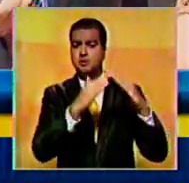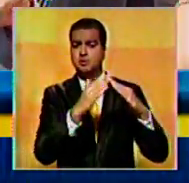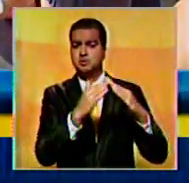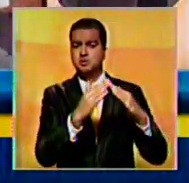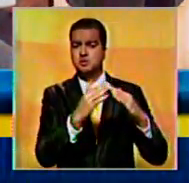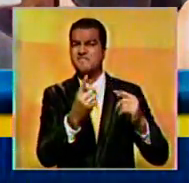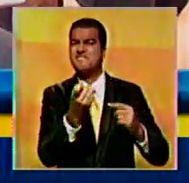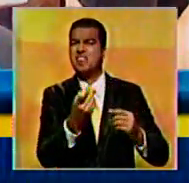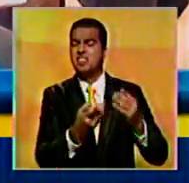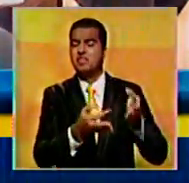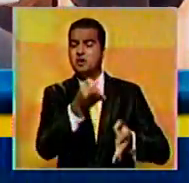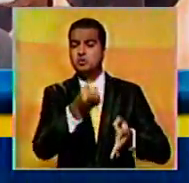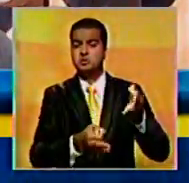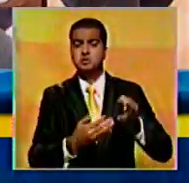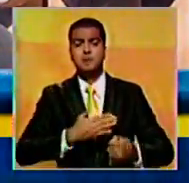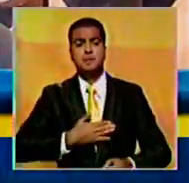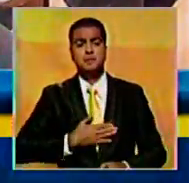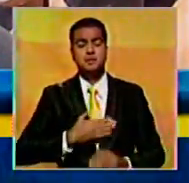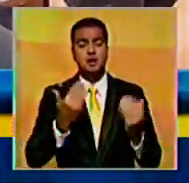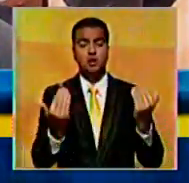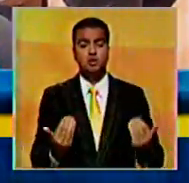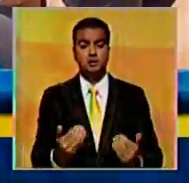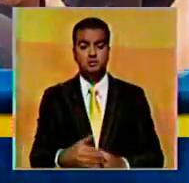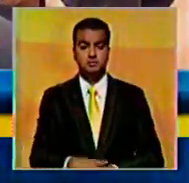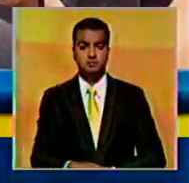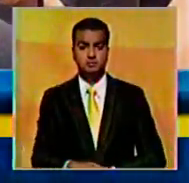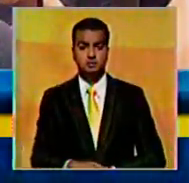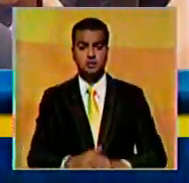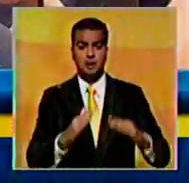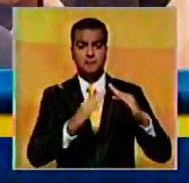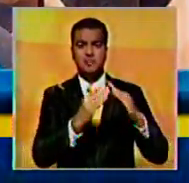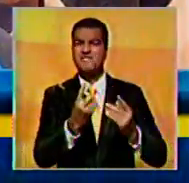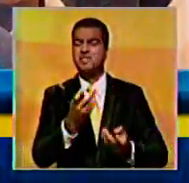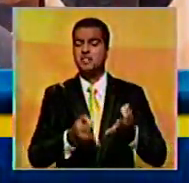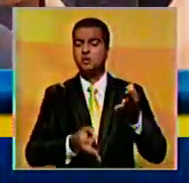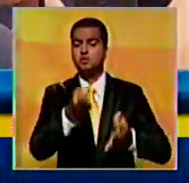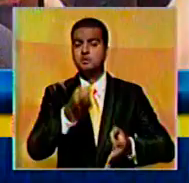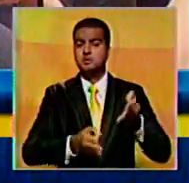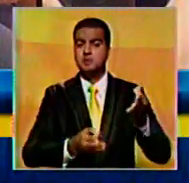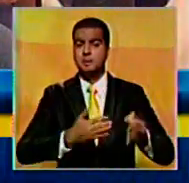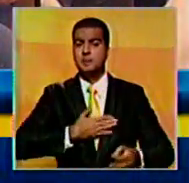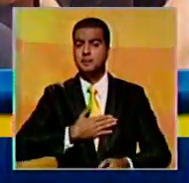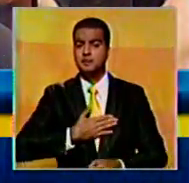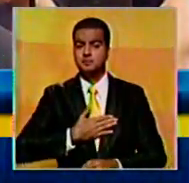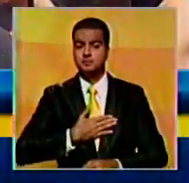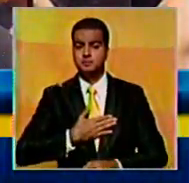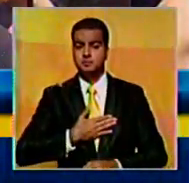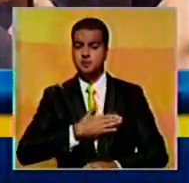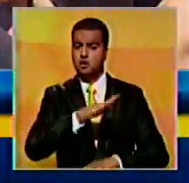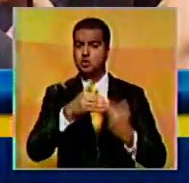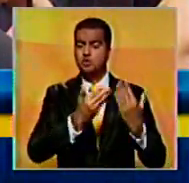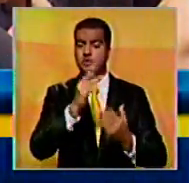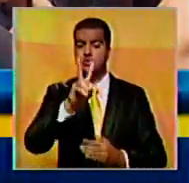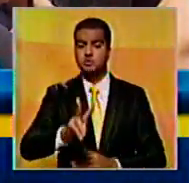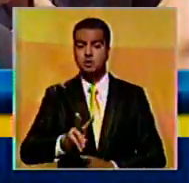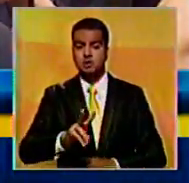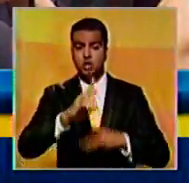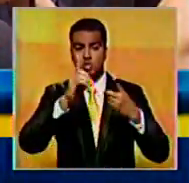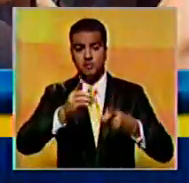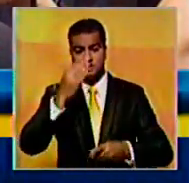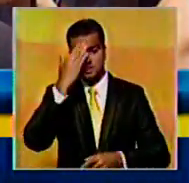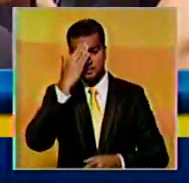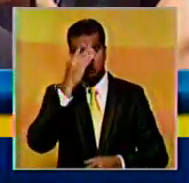de injusticia para mí de ahora en adelante. Este es el palacio de injusticia y lo tiene que saber toda Venezuela. Leopoldo